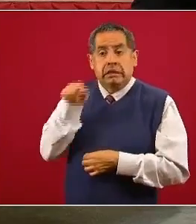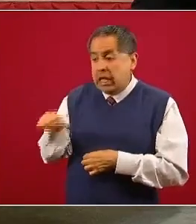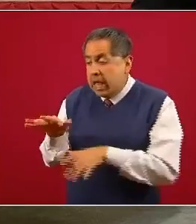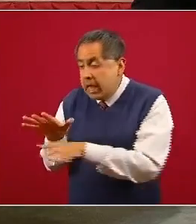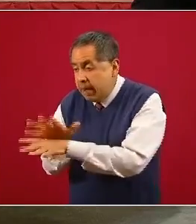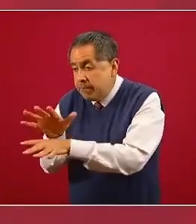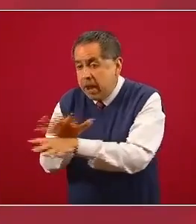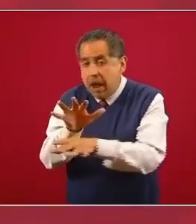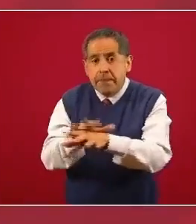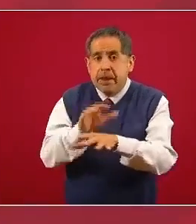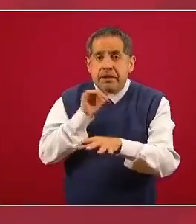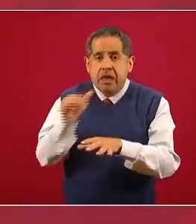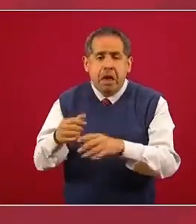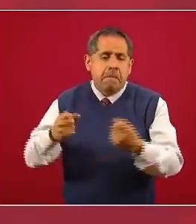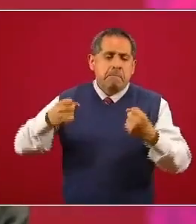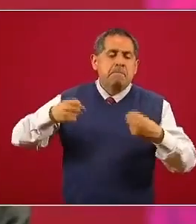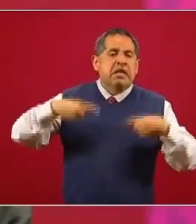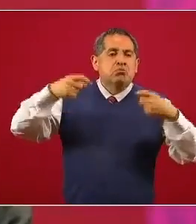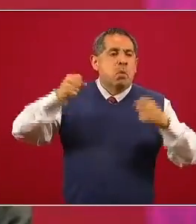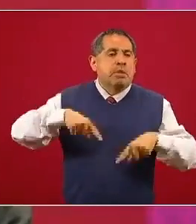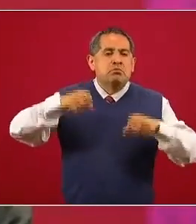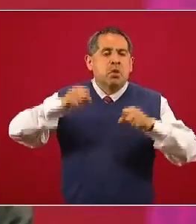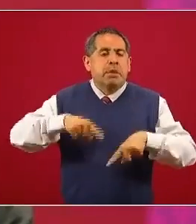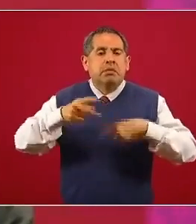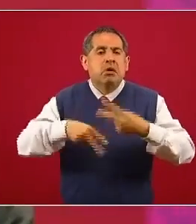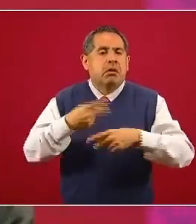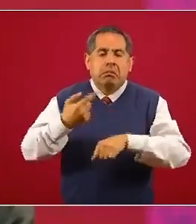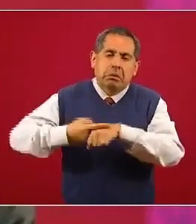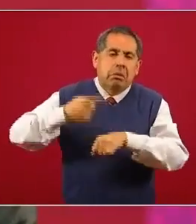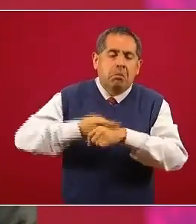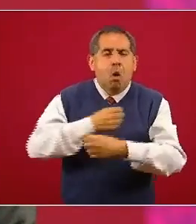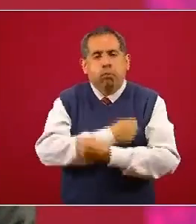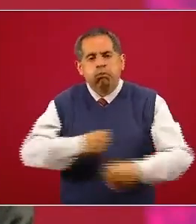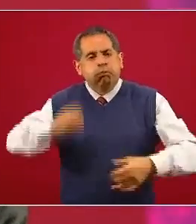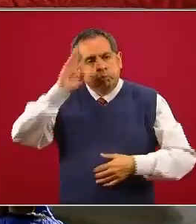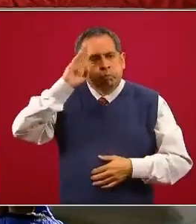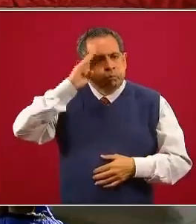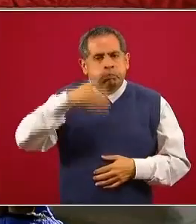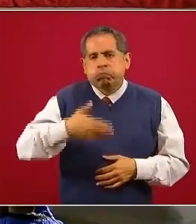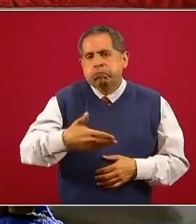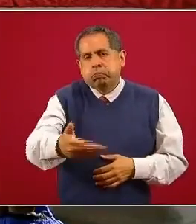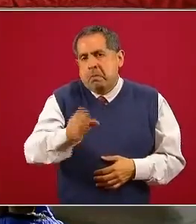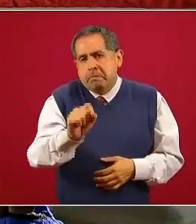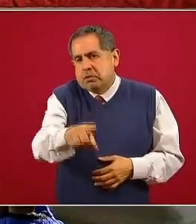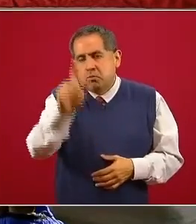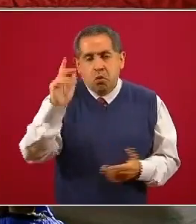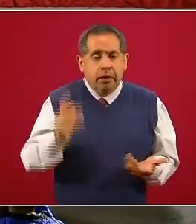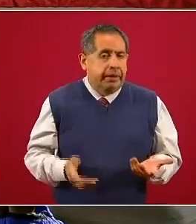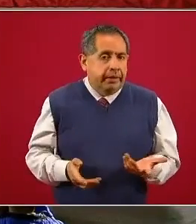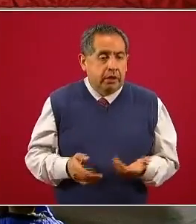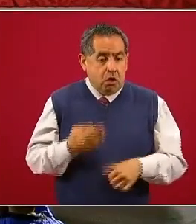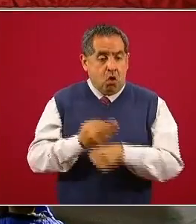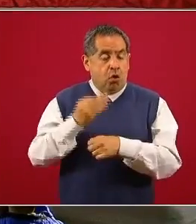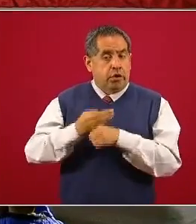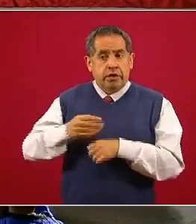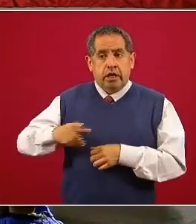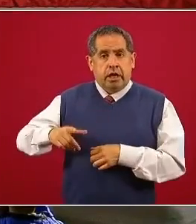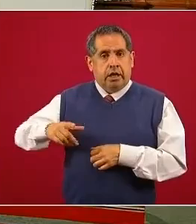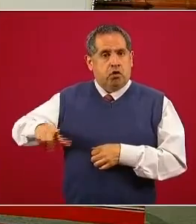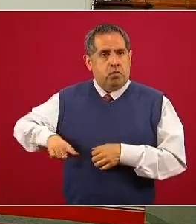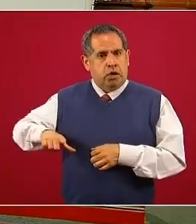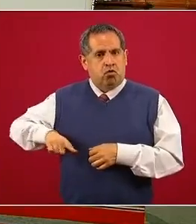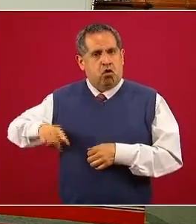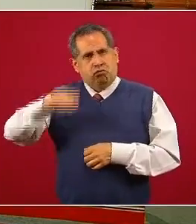Si no se hace eso, no va a haber un cambio significativo efectivamente en las epidemias de obesidad. En este periodo de gobierno,